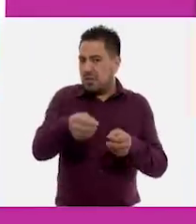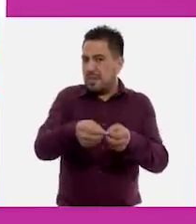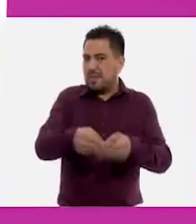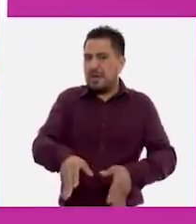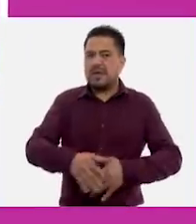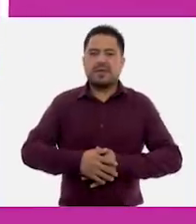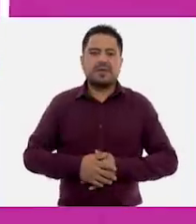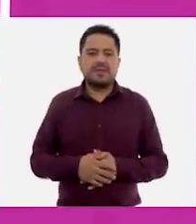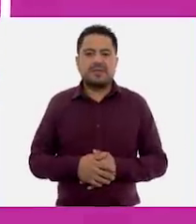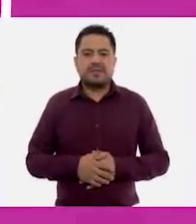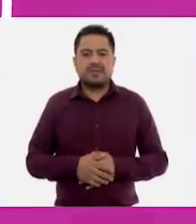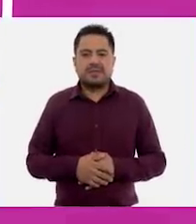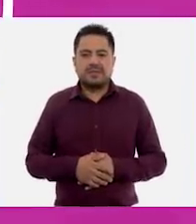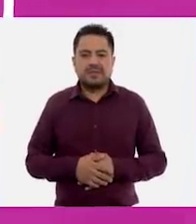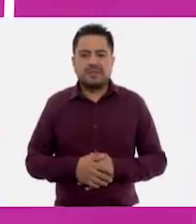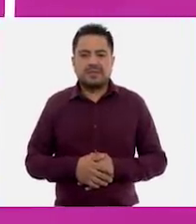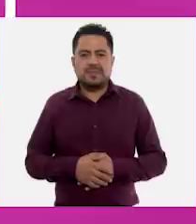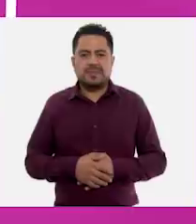pierdas!